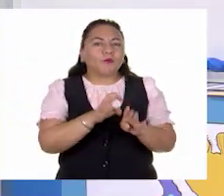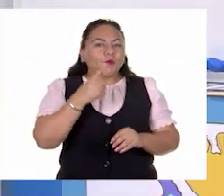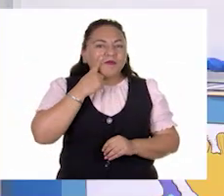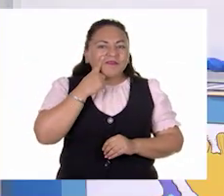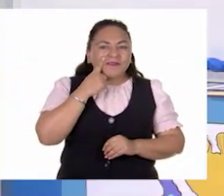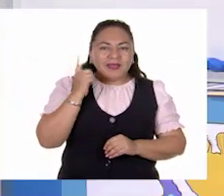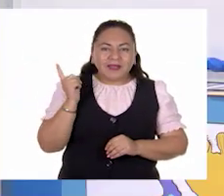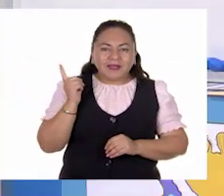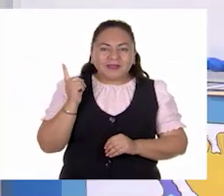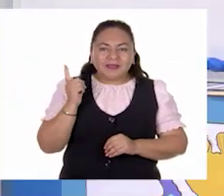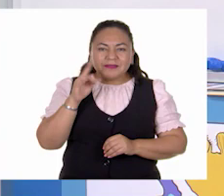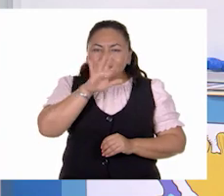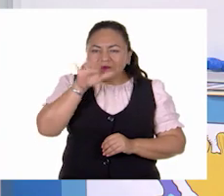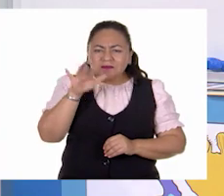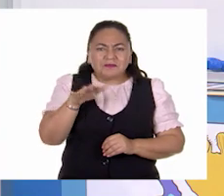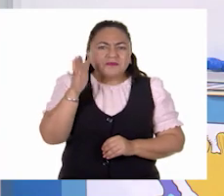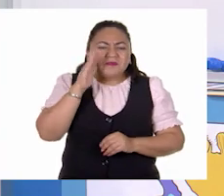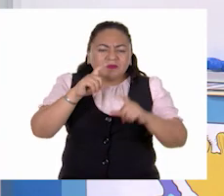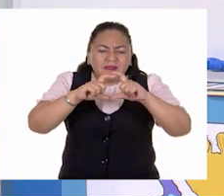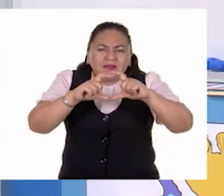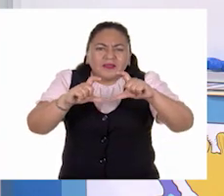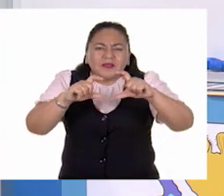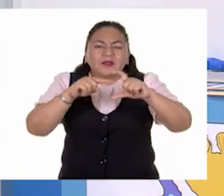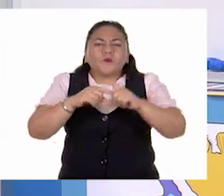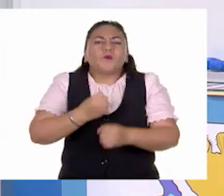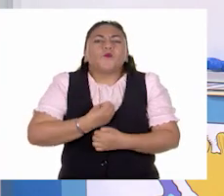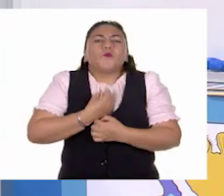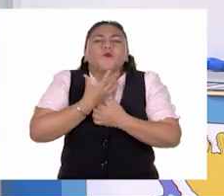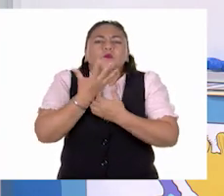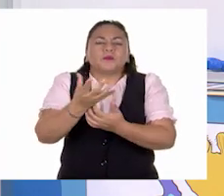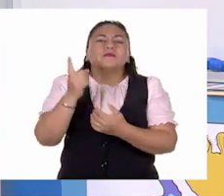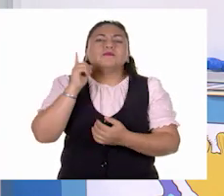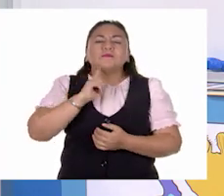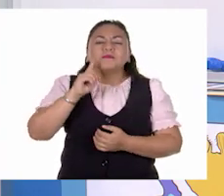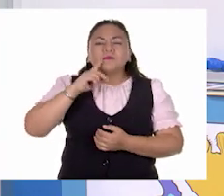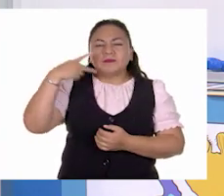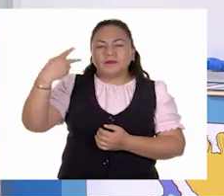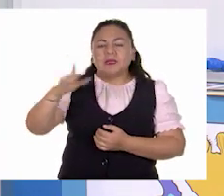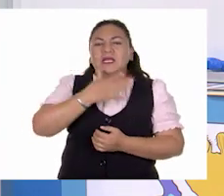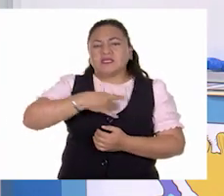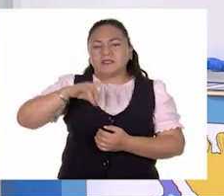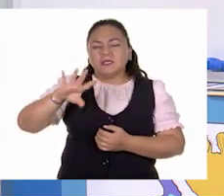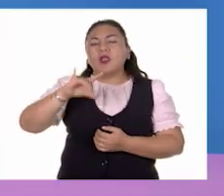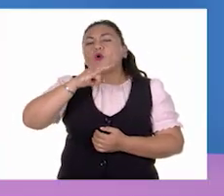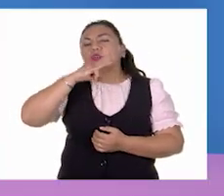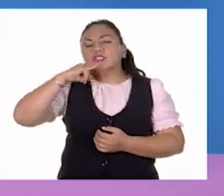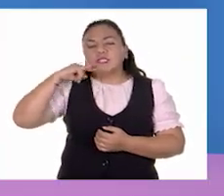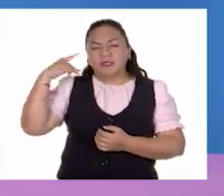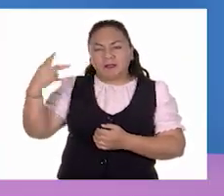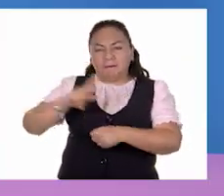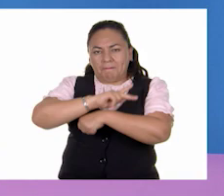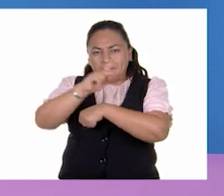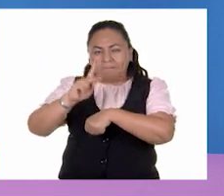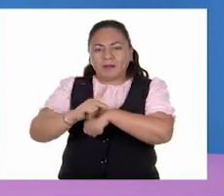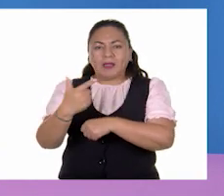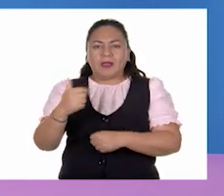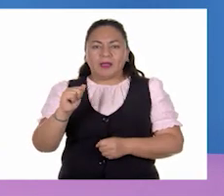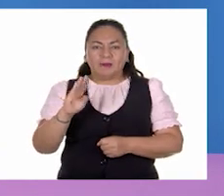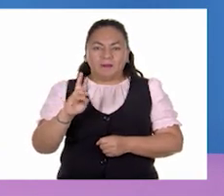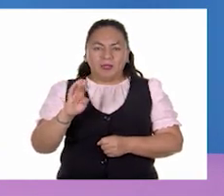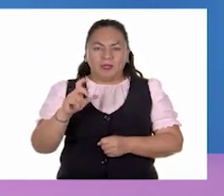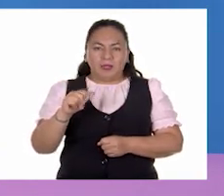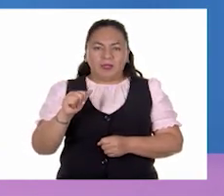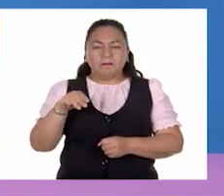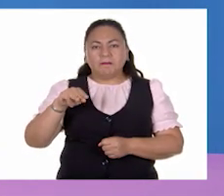fragmento? Es una partecita nada más del poema de la poeta chilena Gabriela Mistral. Uy, no sé, profesor.